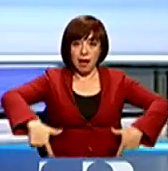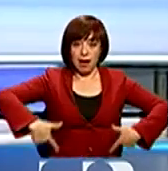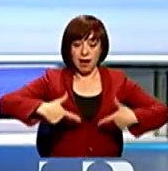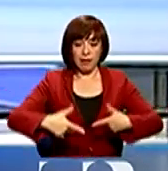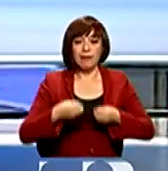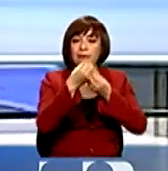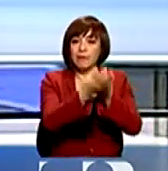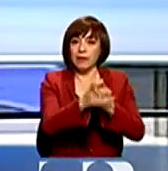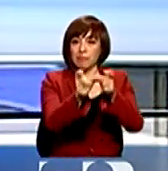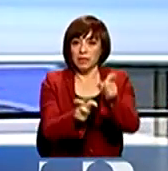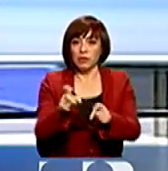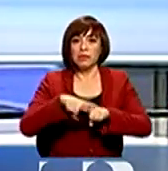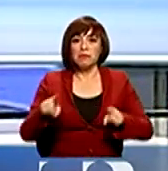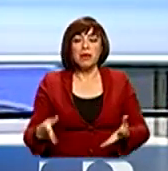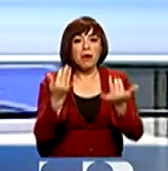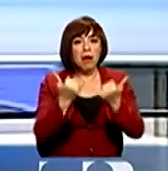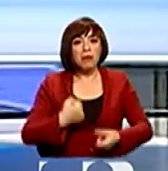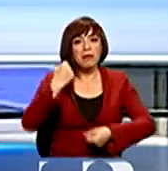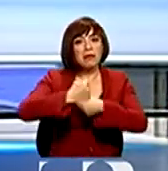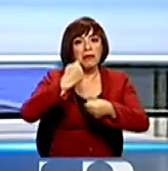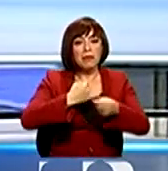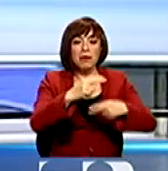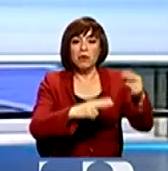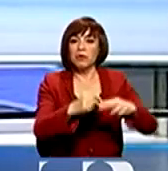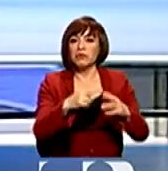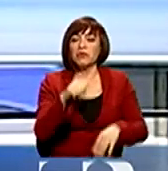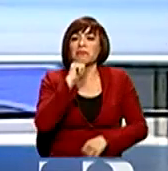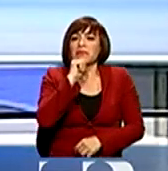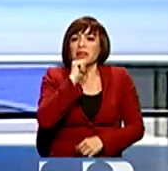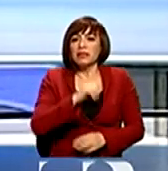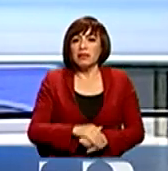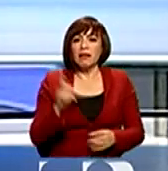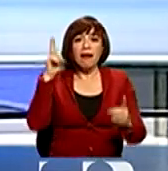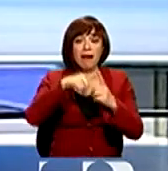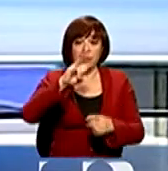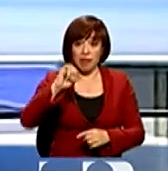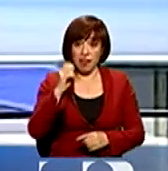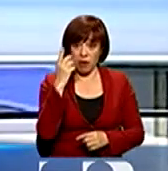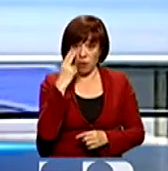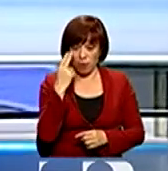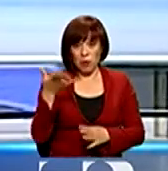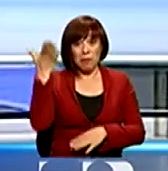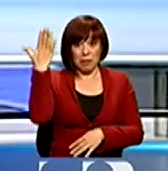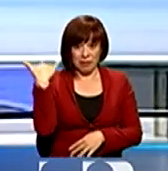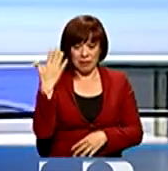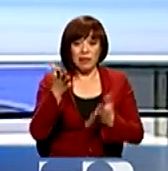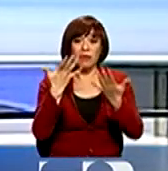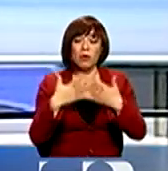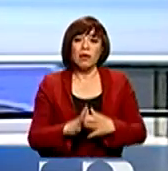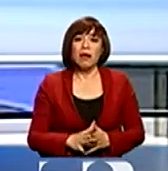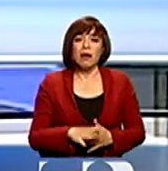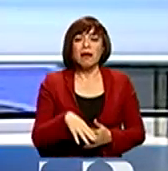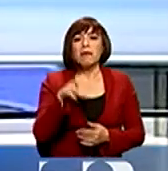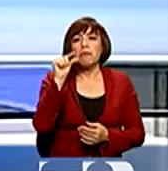los montos más bajos en ejecución presupuestaria. Hasta junio pasado, solo el 11% del monto destinado al sector vivienda se